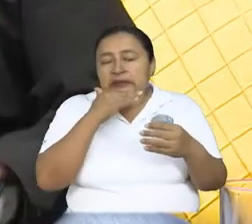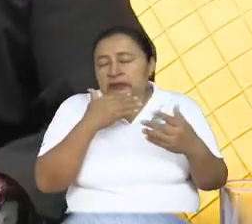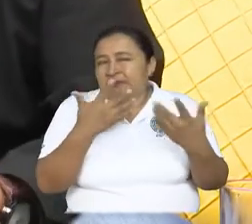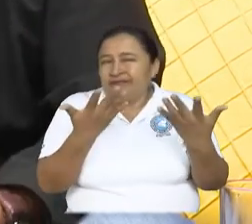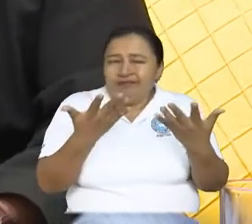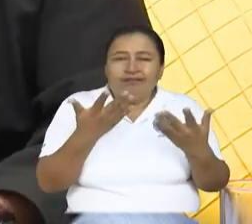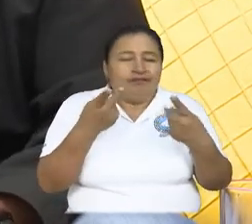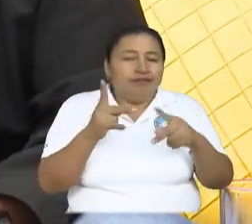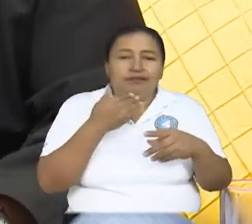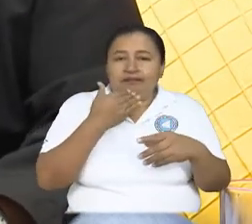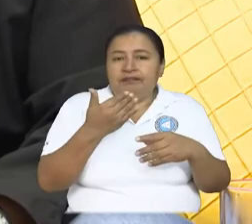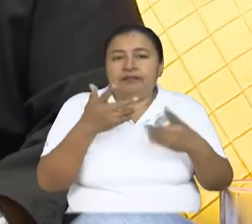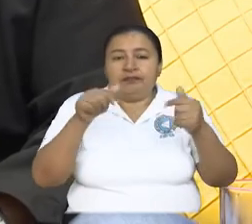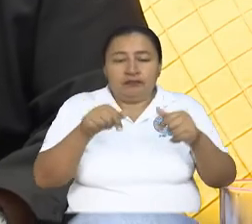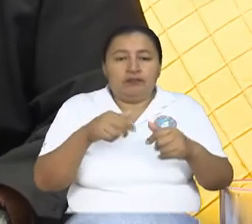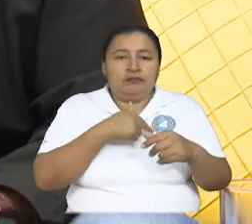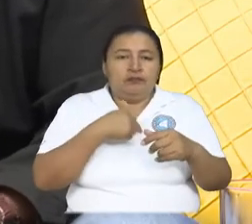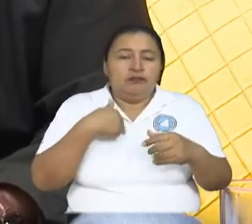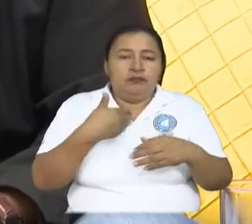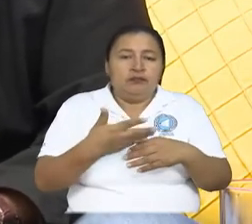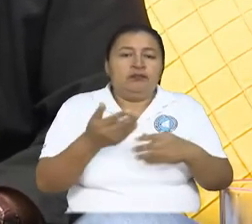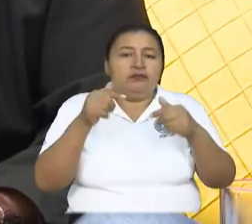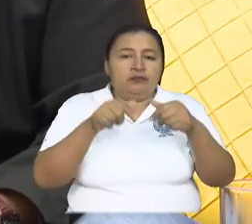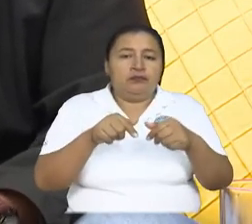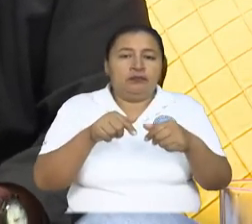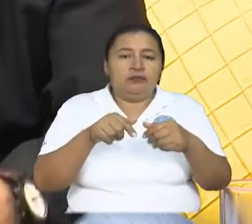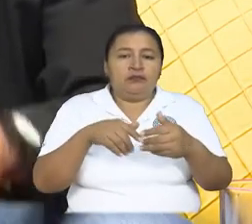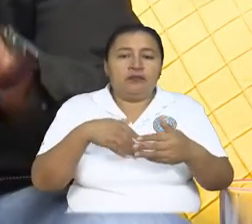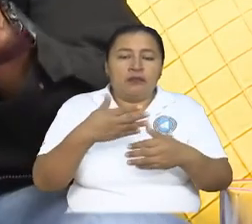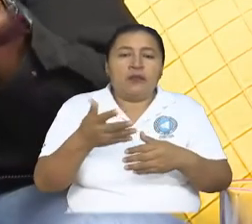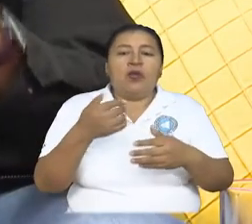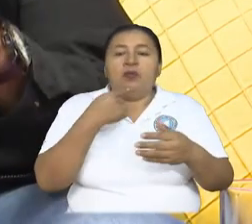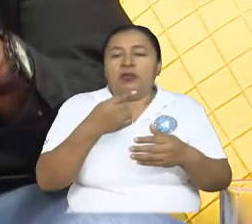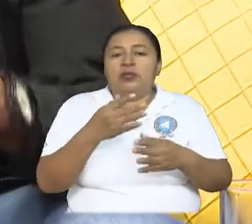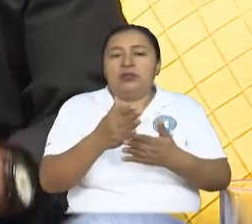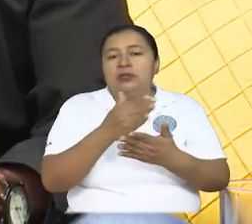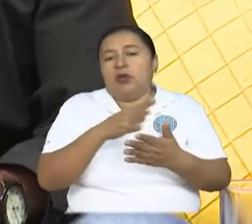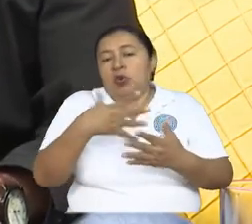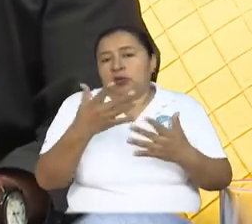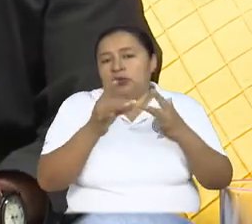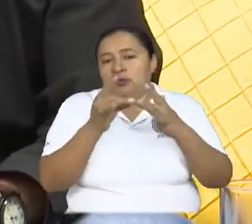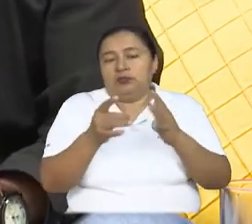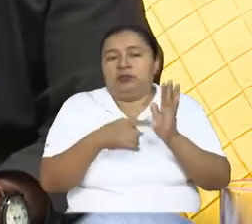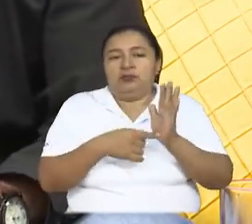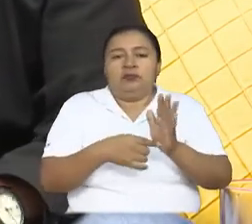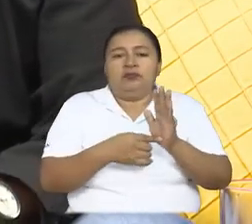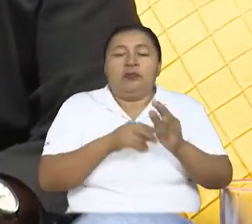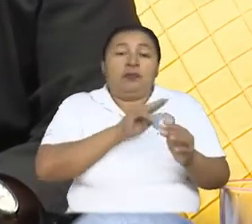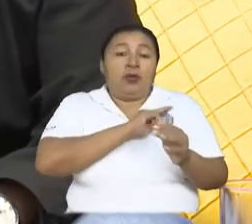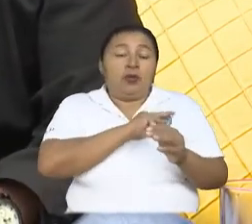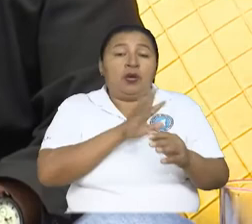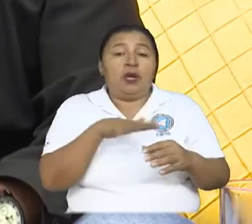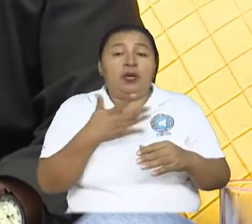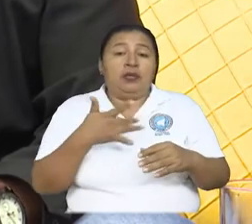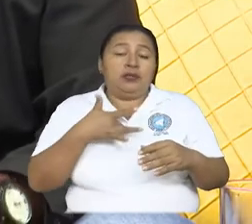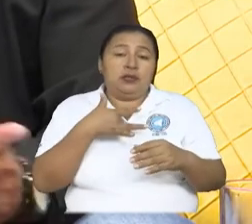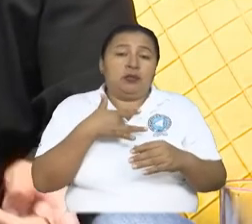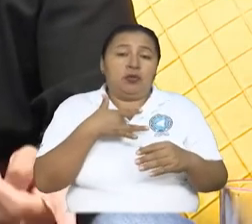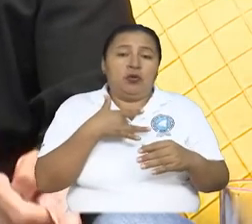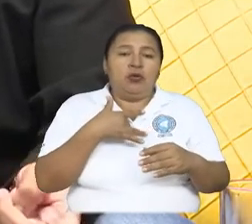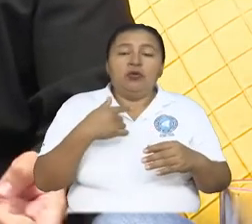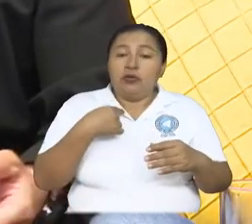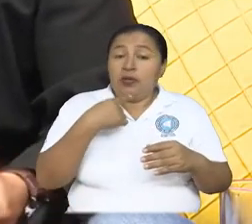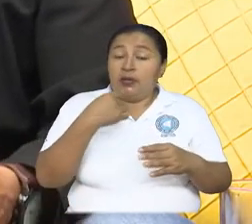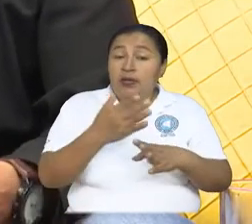eso es así y entonces por mencionar de eso pues verdad pero también necesitamos yo